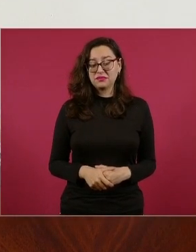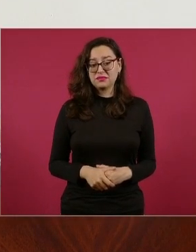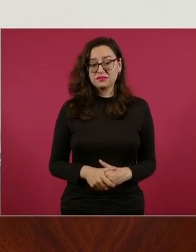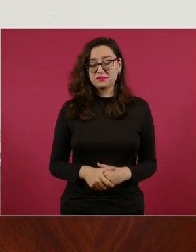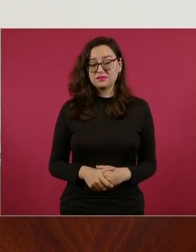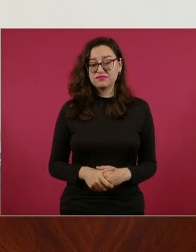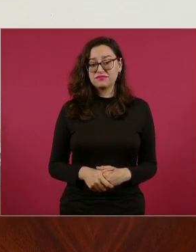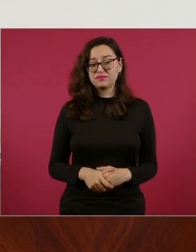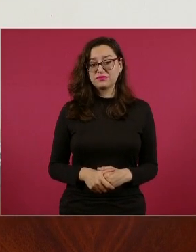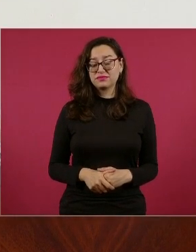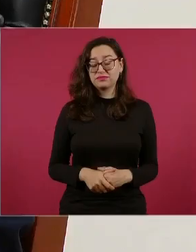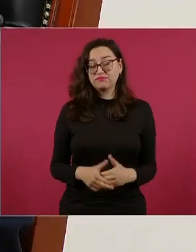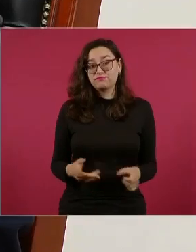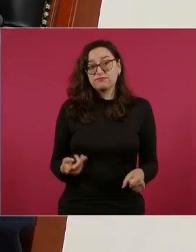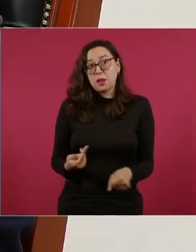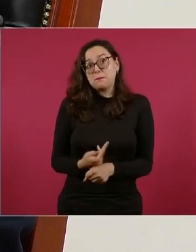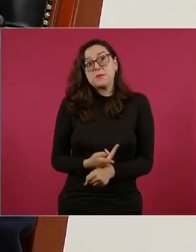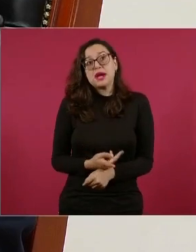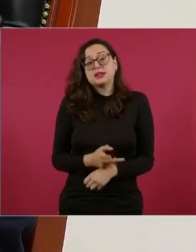no lo hago porque